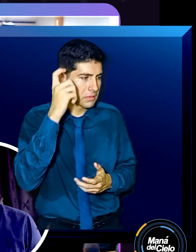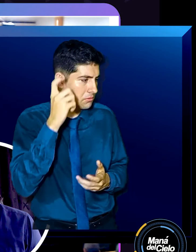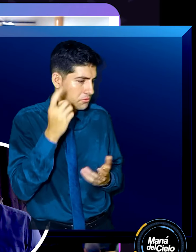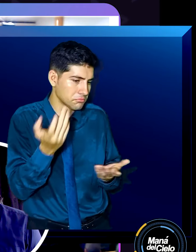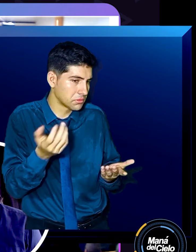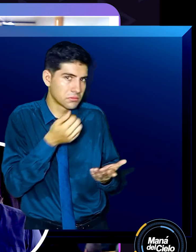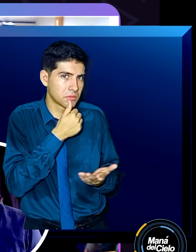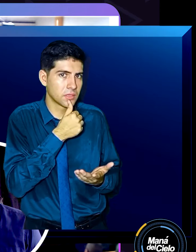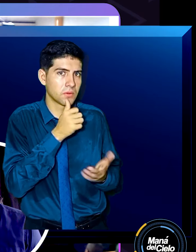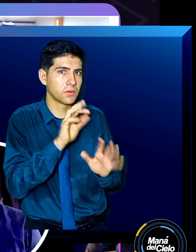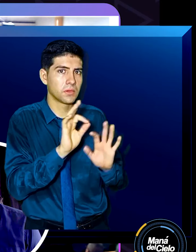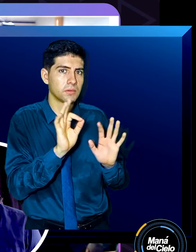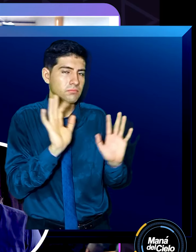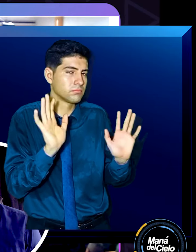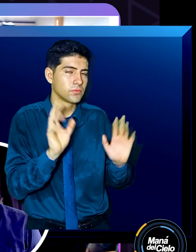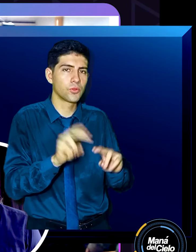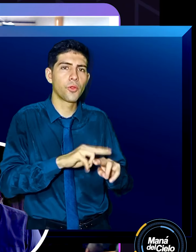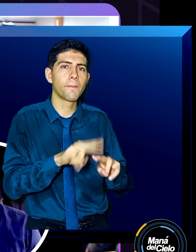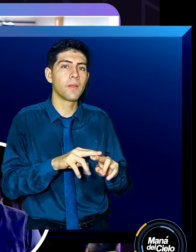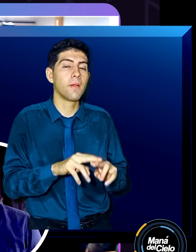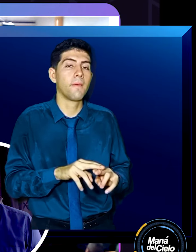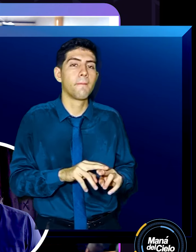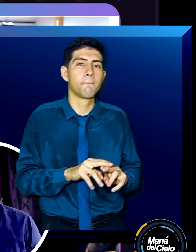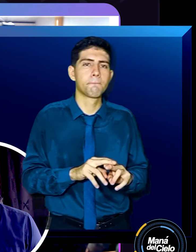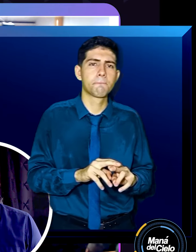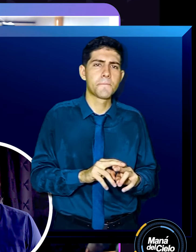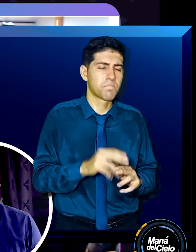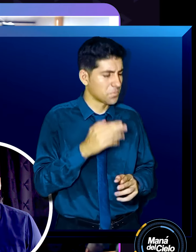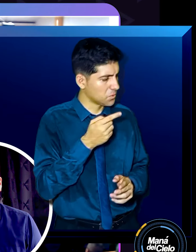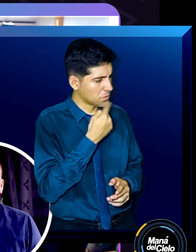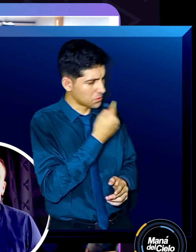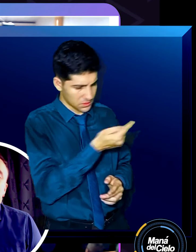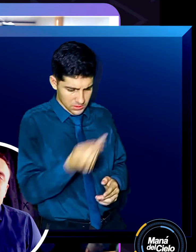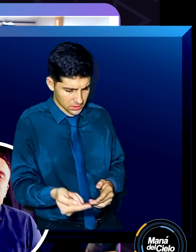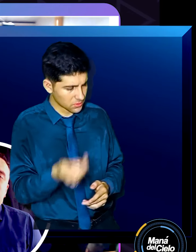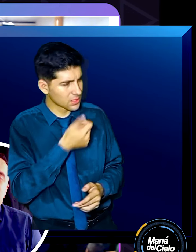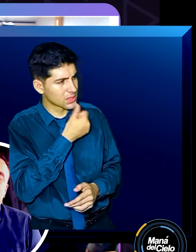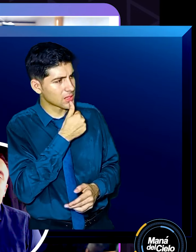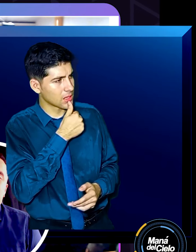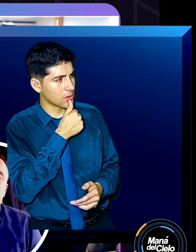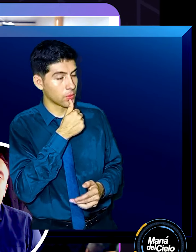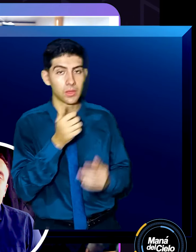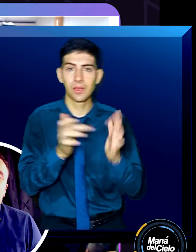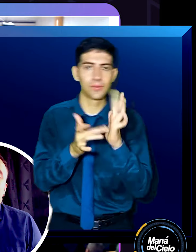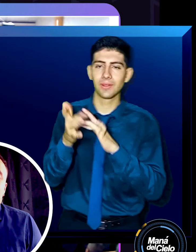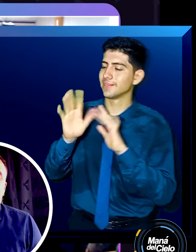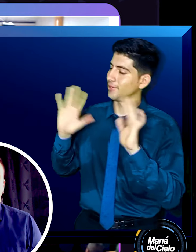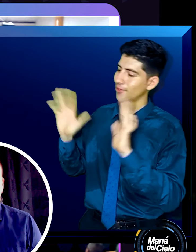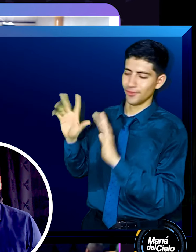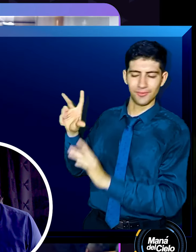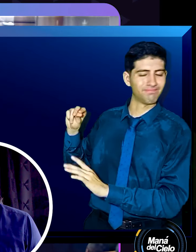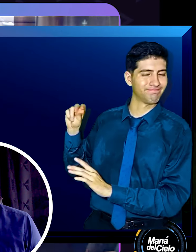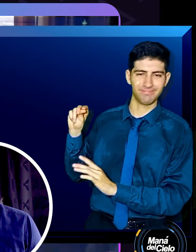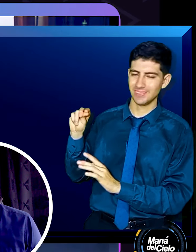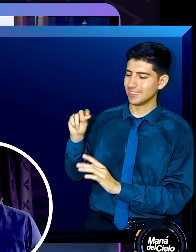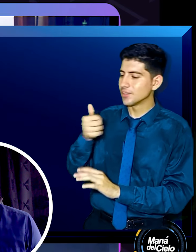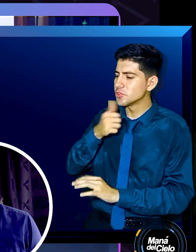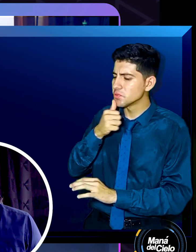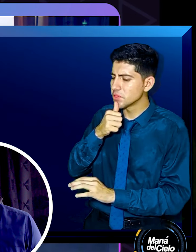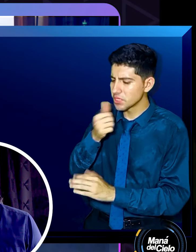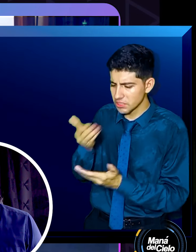de Jesús es distinta. Él dice, tú hablas de esta agua. No, el que bebiere de esta agua